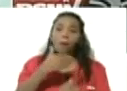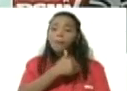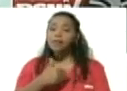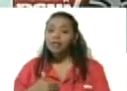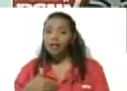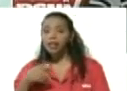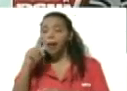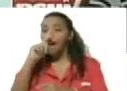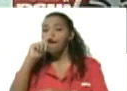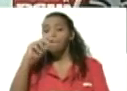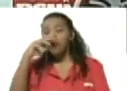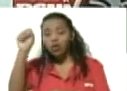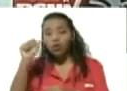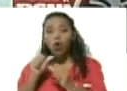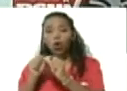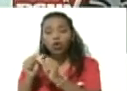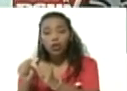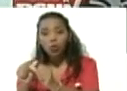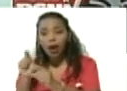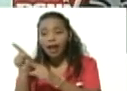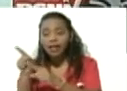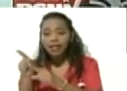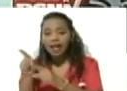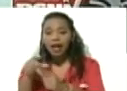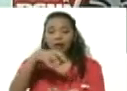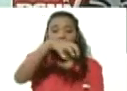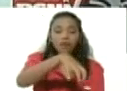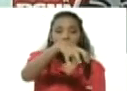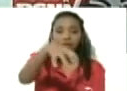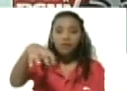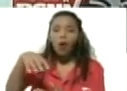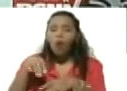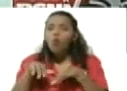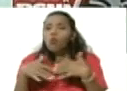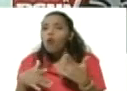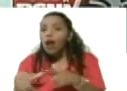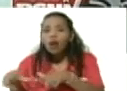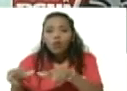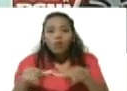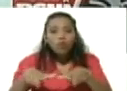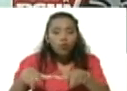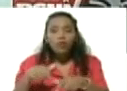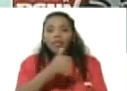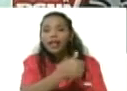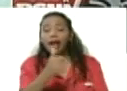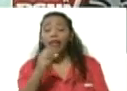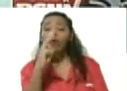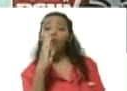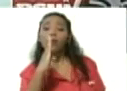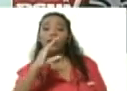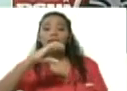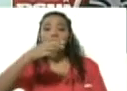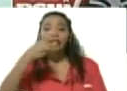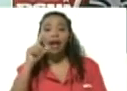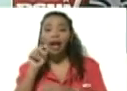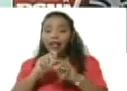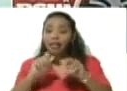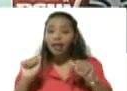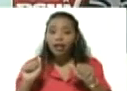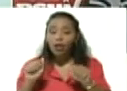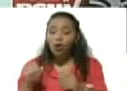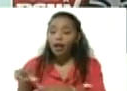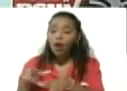así lo instruyó, de ir a la regionalización. ¿Cuál es el área de influencia de cada VCH? En el terreno, en el